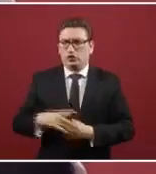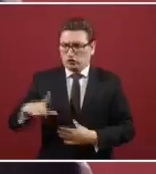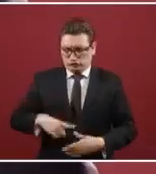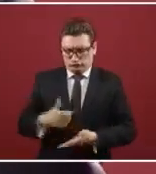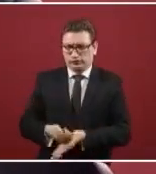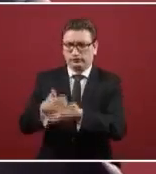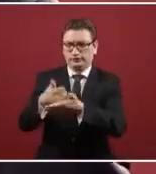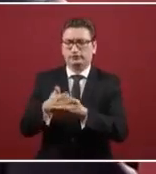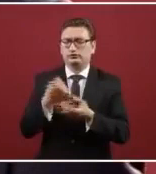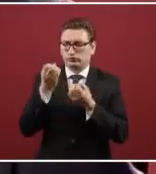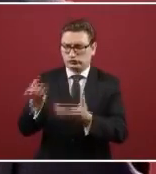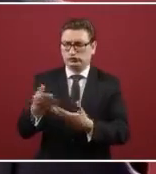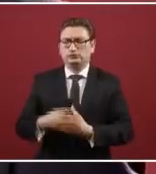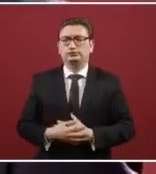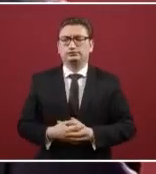apoyo